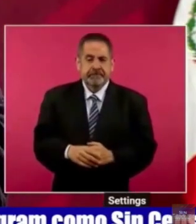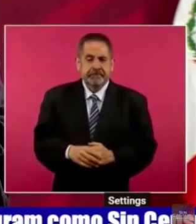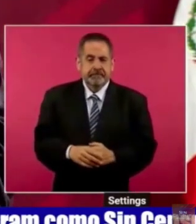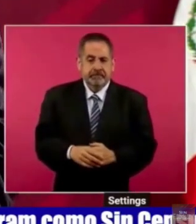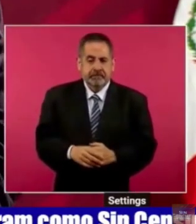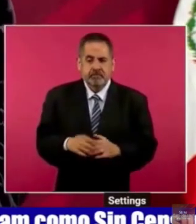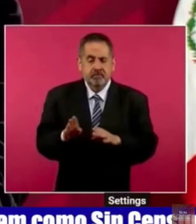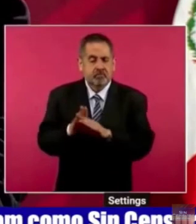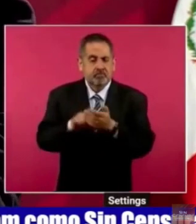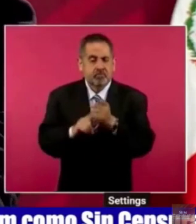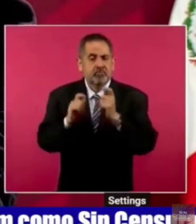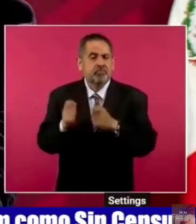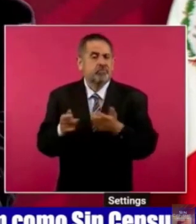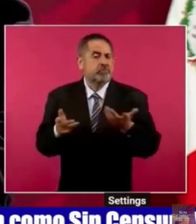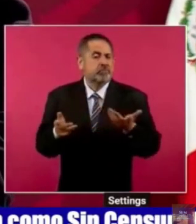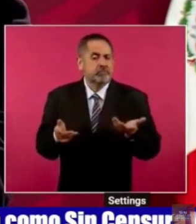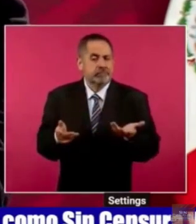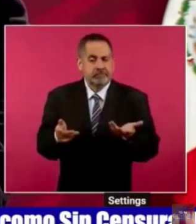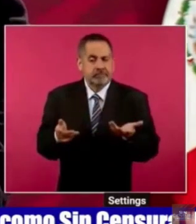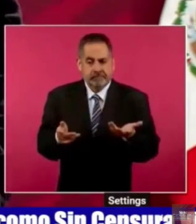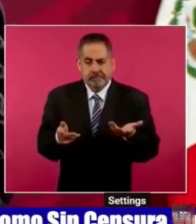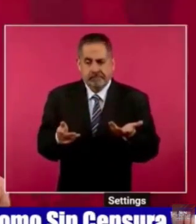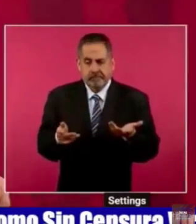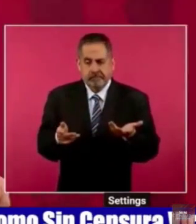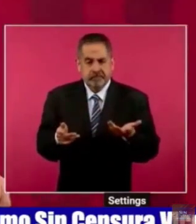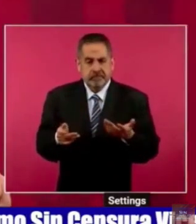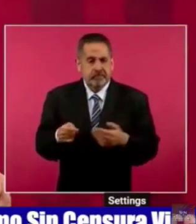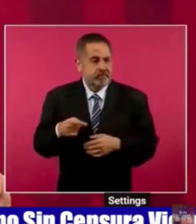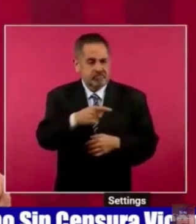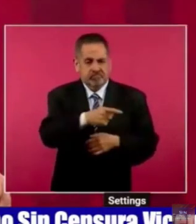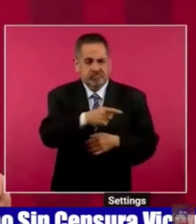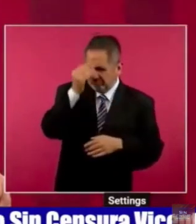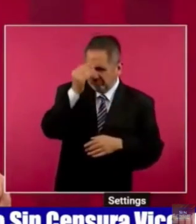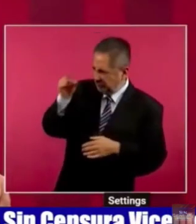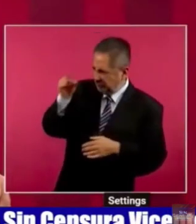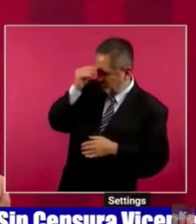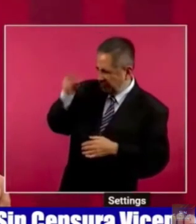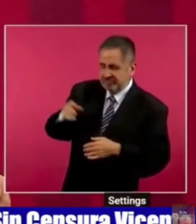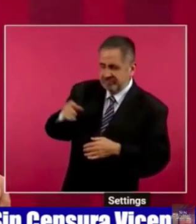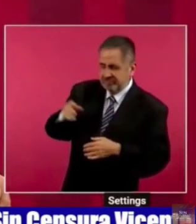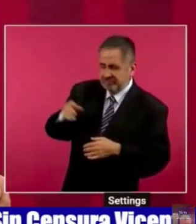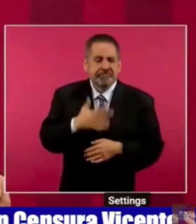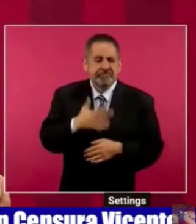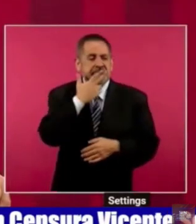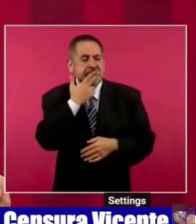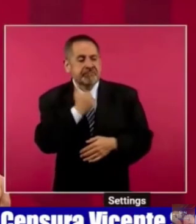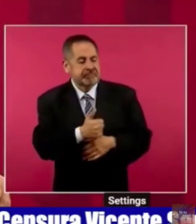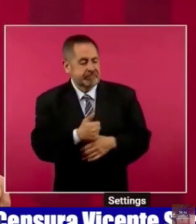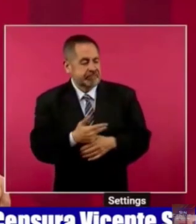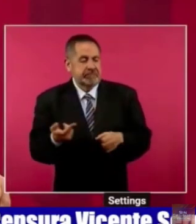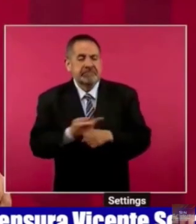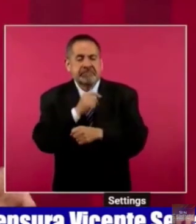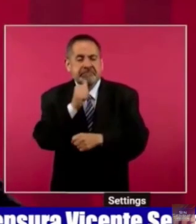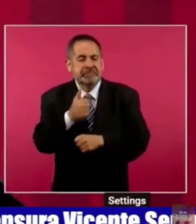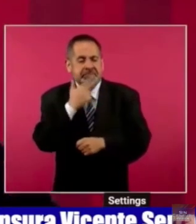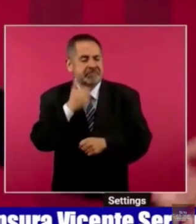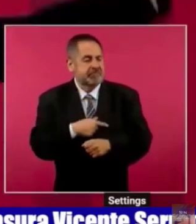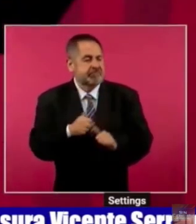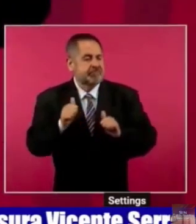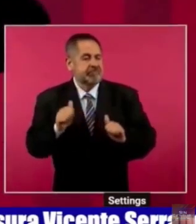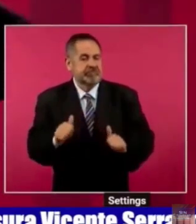Y no les ha funcionado nada. Y